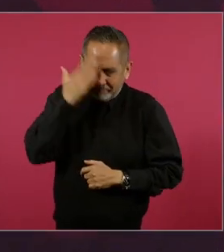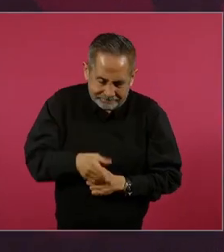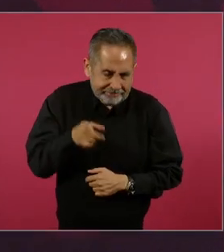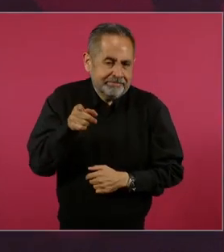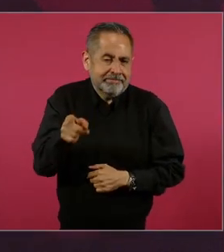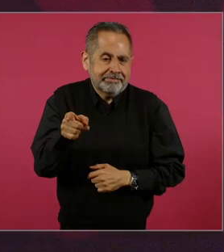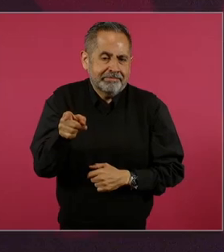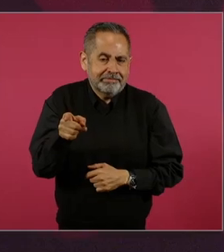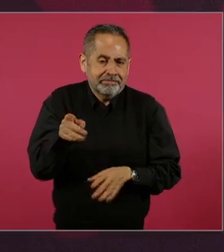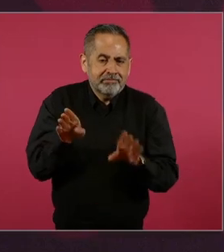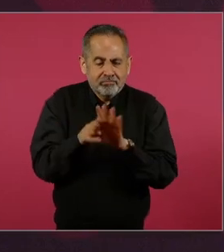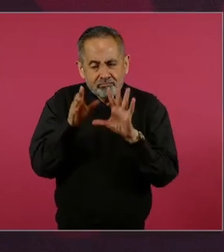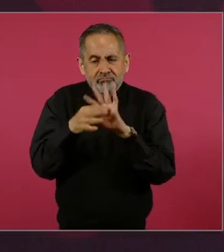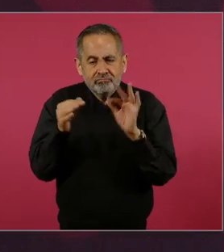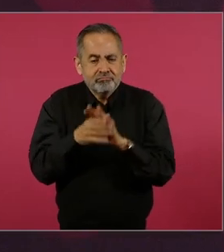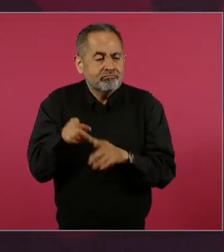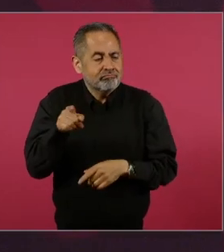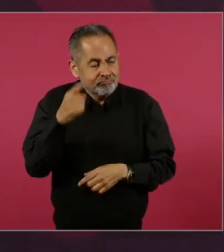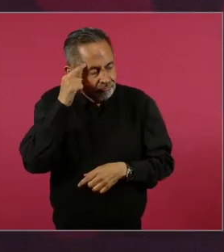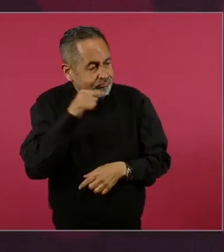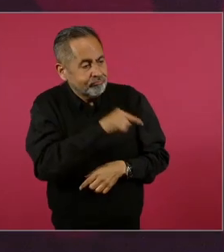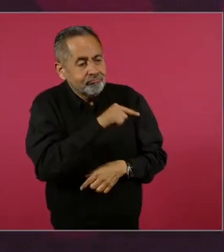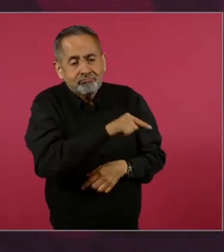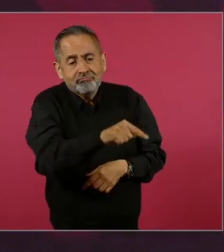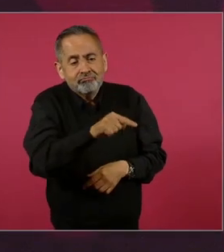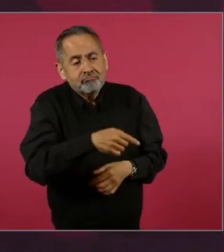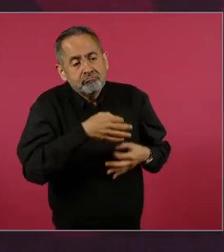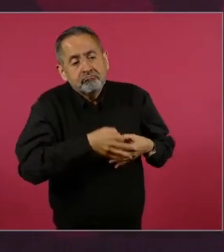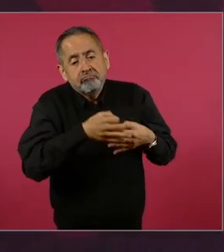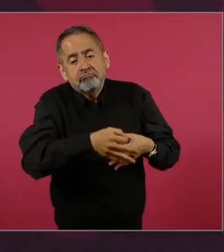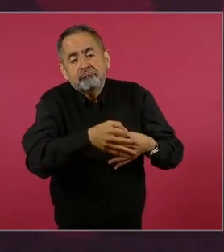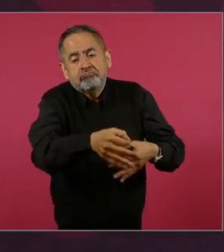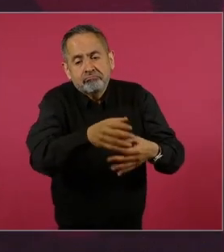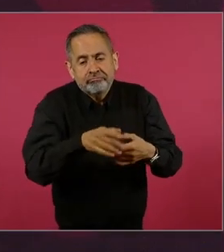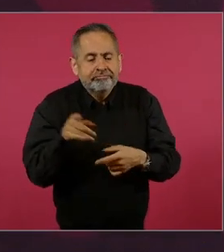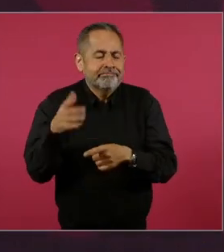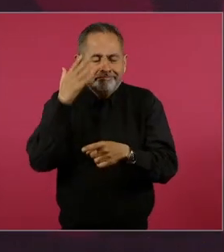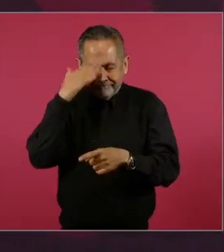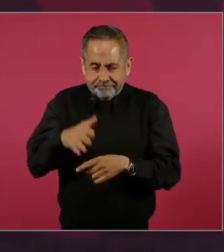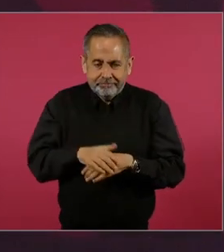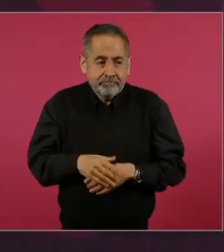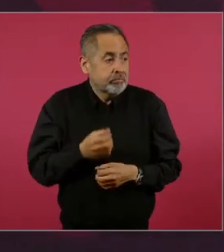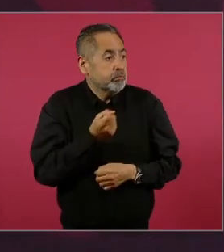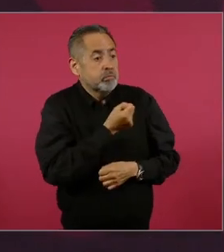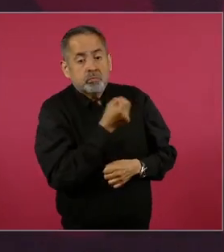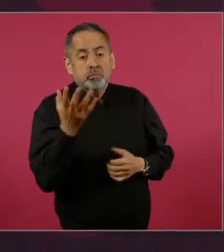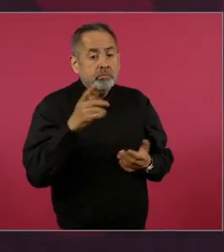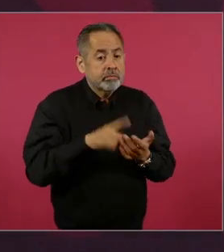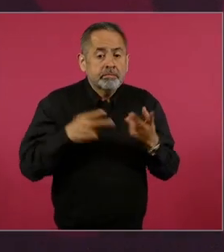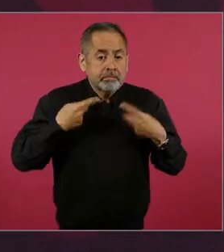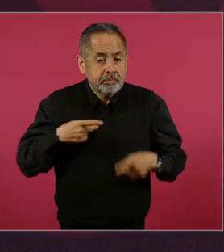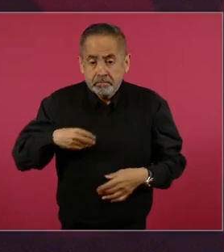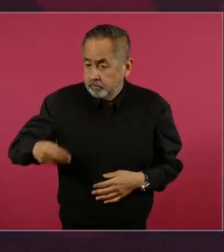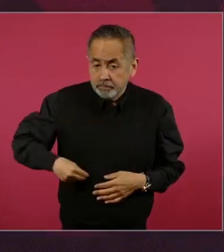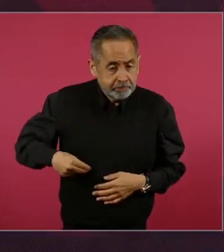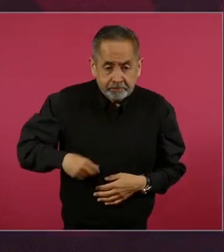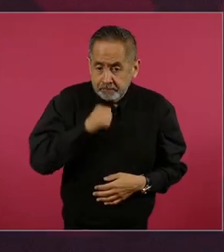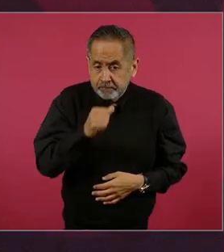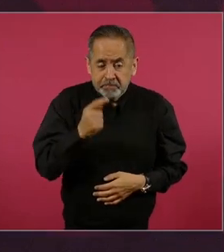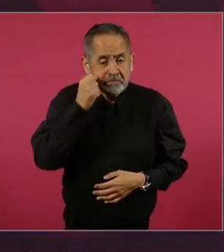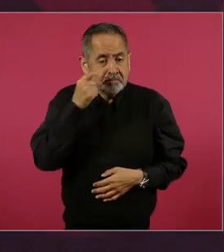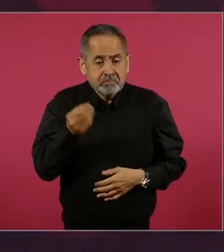de estas tardanzas, de cuánta gente inocente está en la